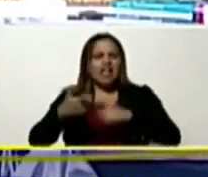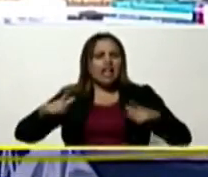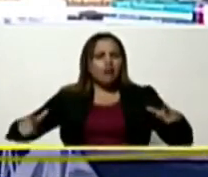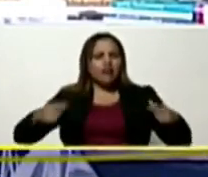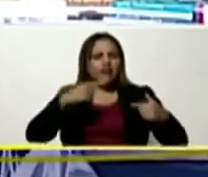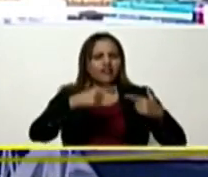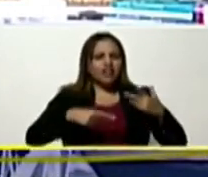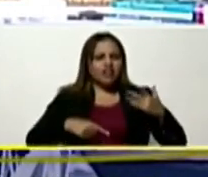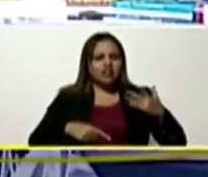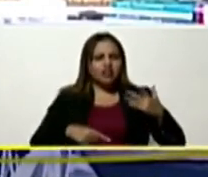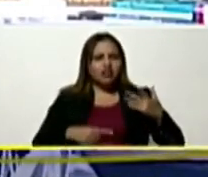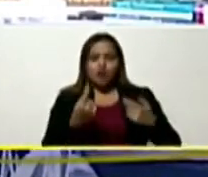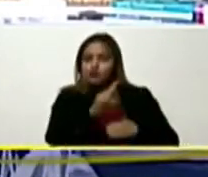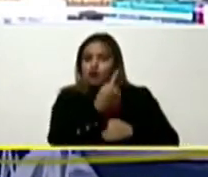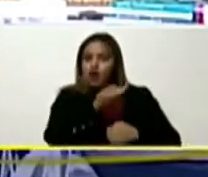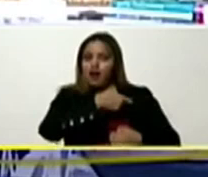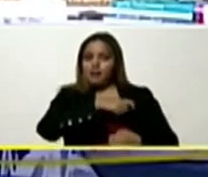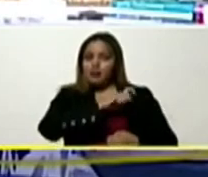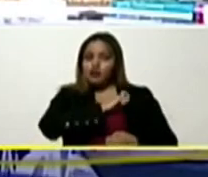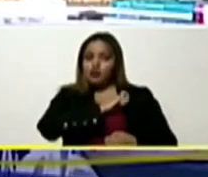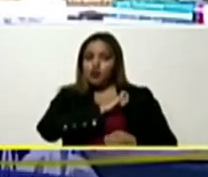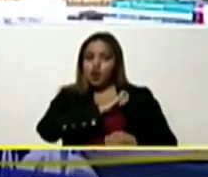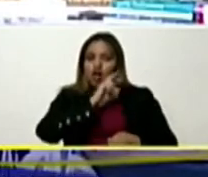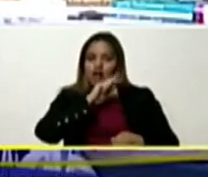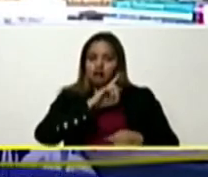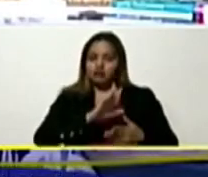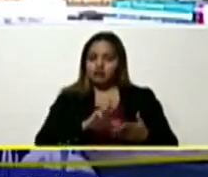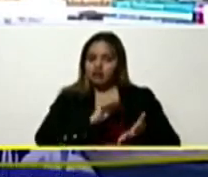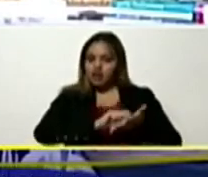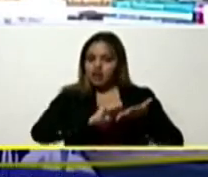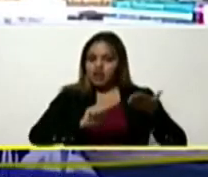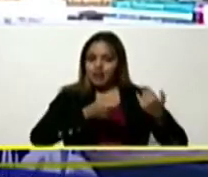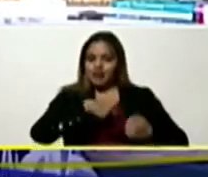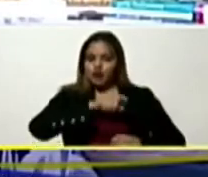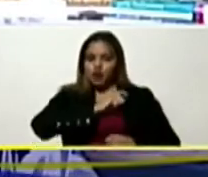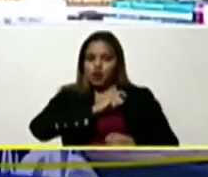Por ahora está siendo editado solo en español.